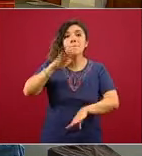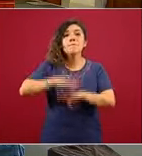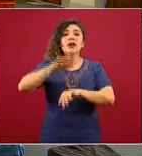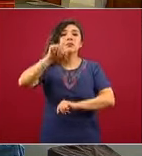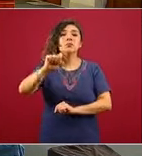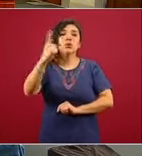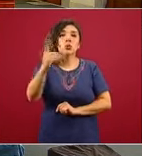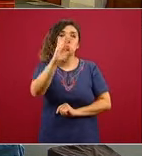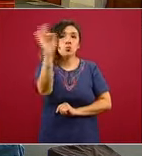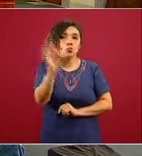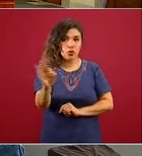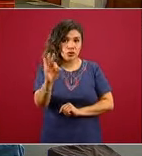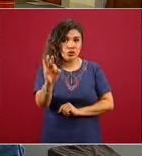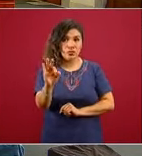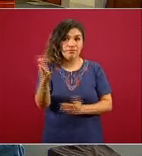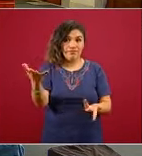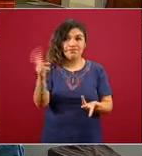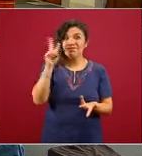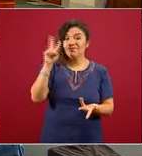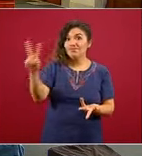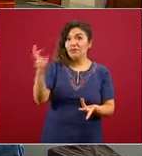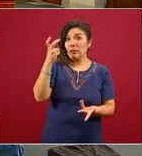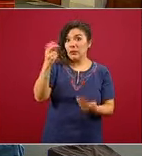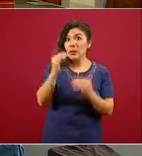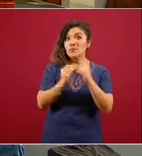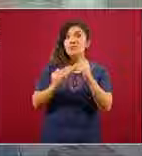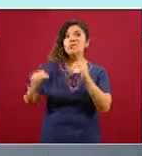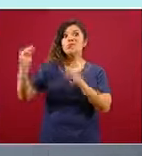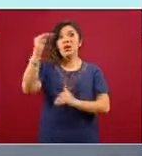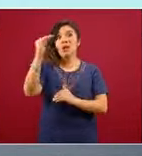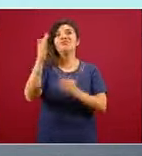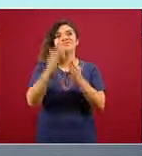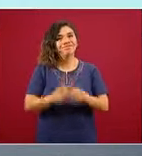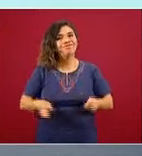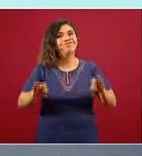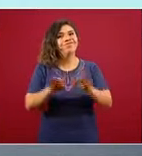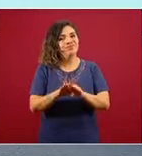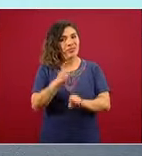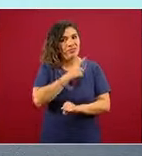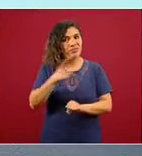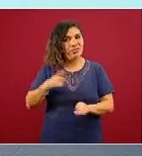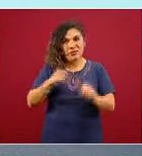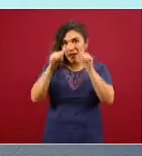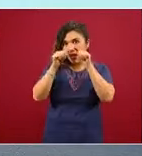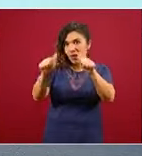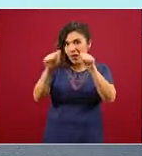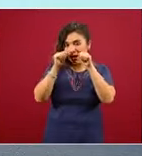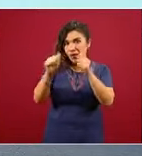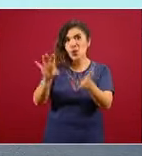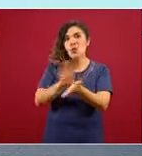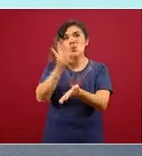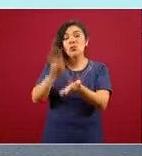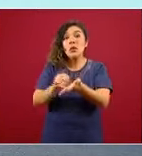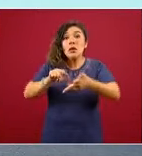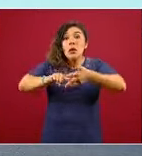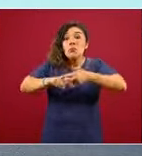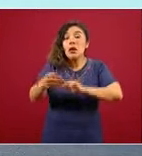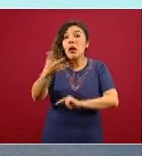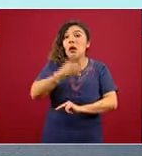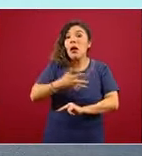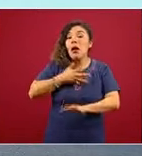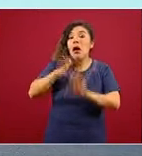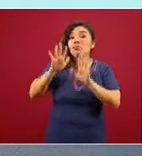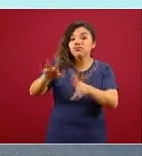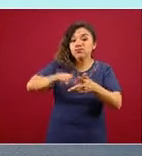21%. Pero entonces lo que vemos sí es un incremento importante y una tendencia ascendente general desde que está ha